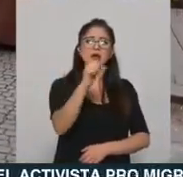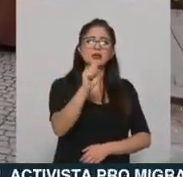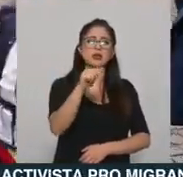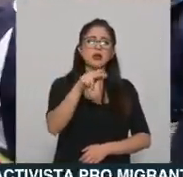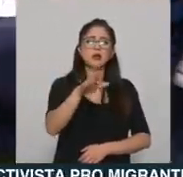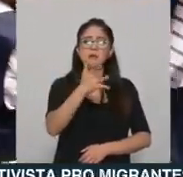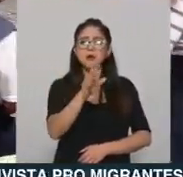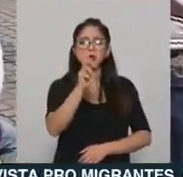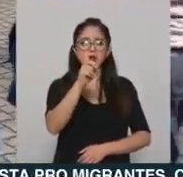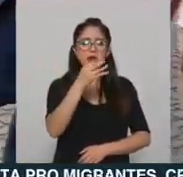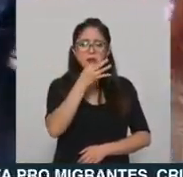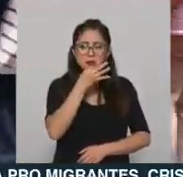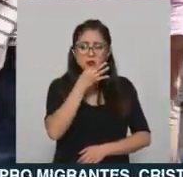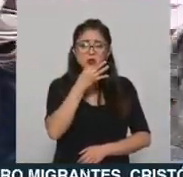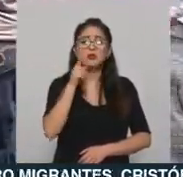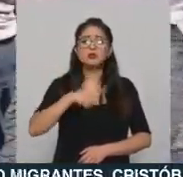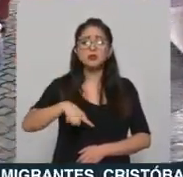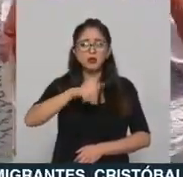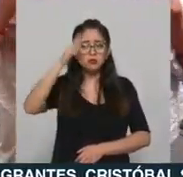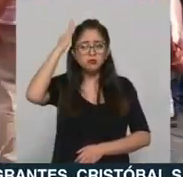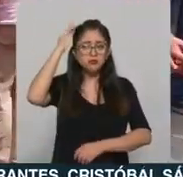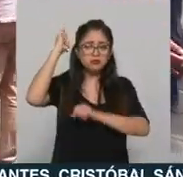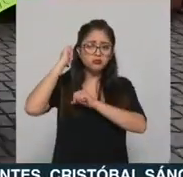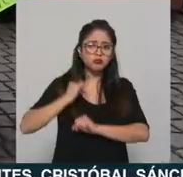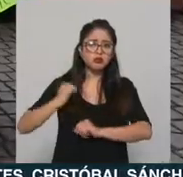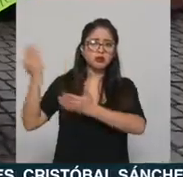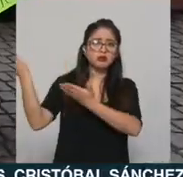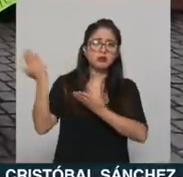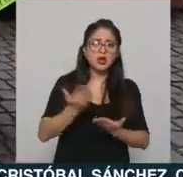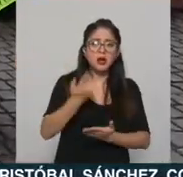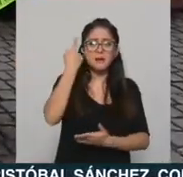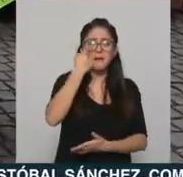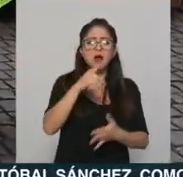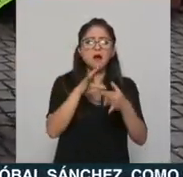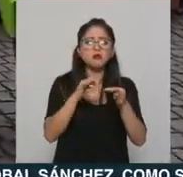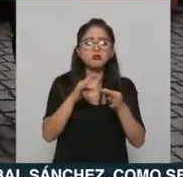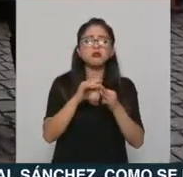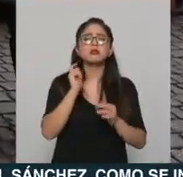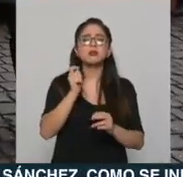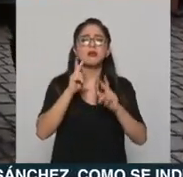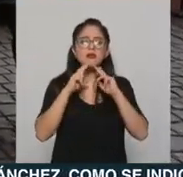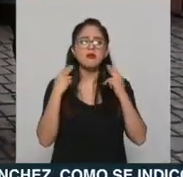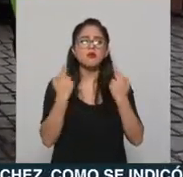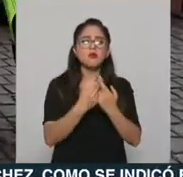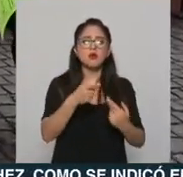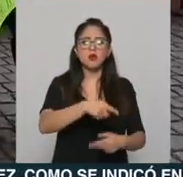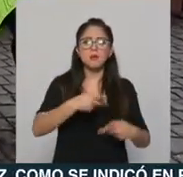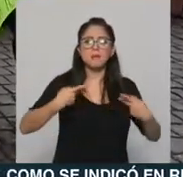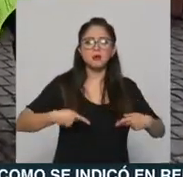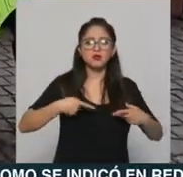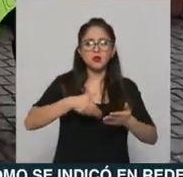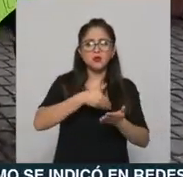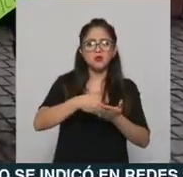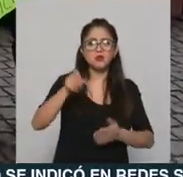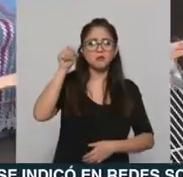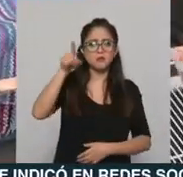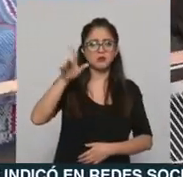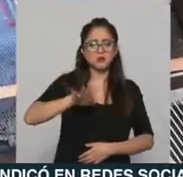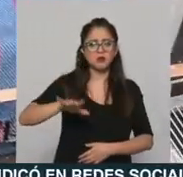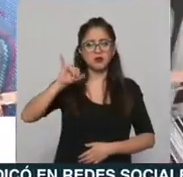media hora, hasta que diversas autoridades llegaron al lugar para ofrecer una mesa de diálogo con los afectados en la jefatura